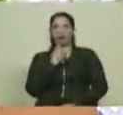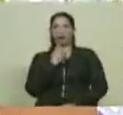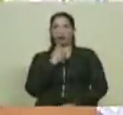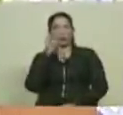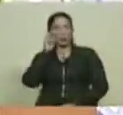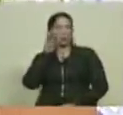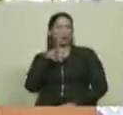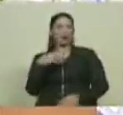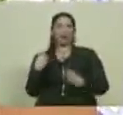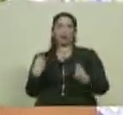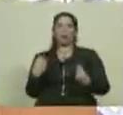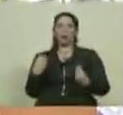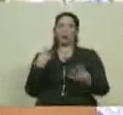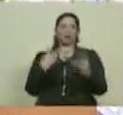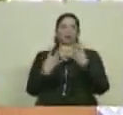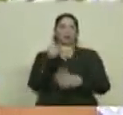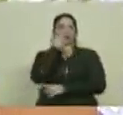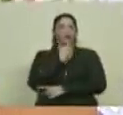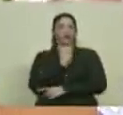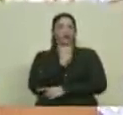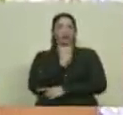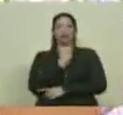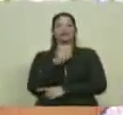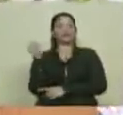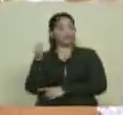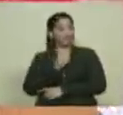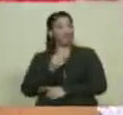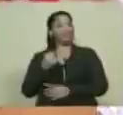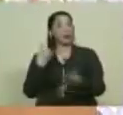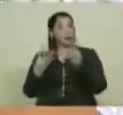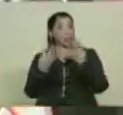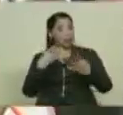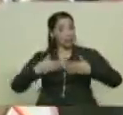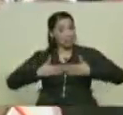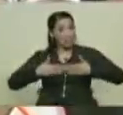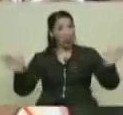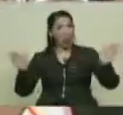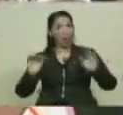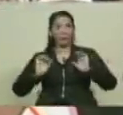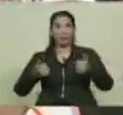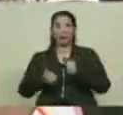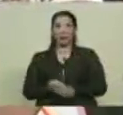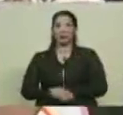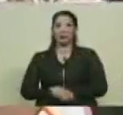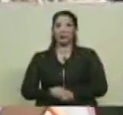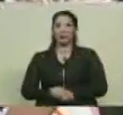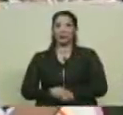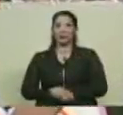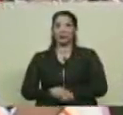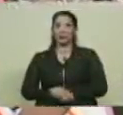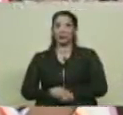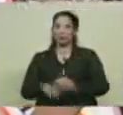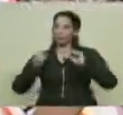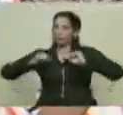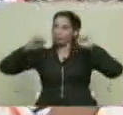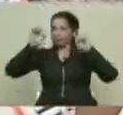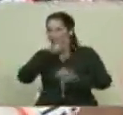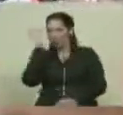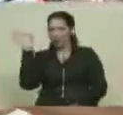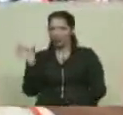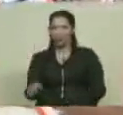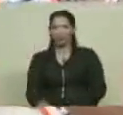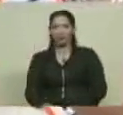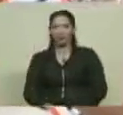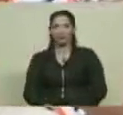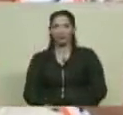No, no, no hay feria porque estamos bravos. No, aquí sí va a haber feria. Comenzó ayer, ¿verdad? Una feria muy hermosa para Barquisimeto. ¡Que viva Barquisimeto!